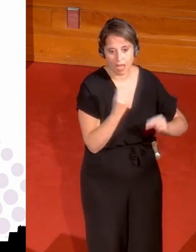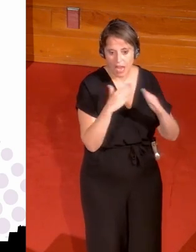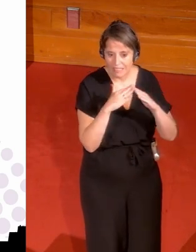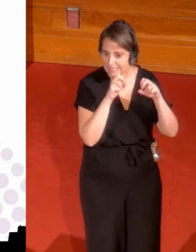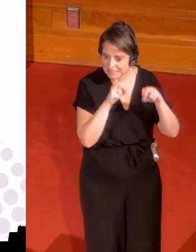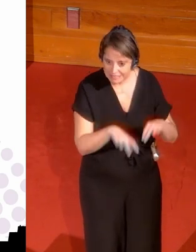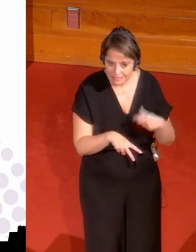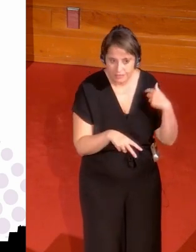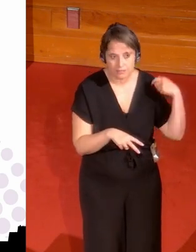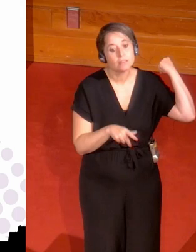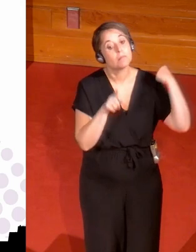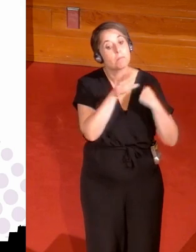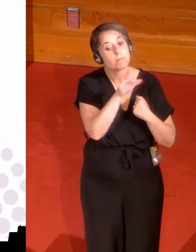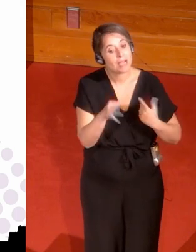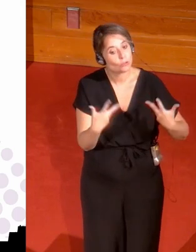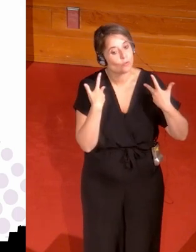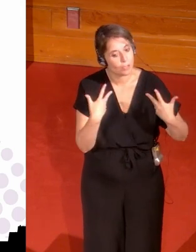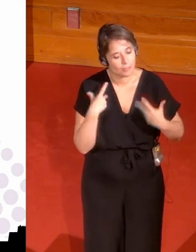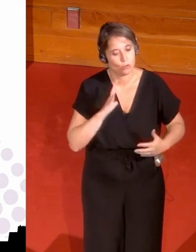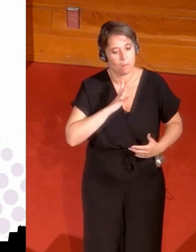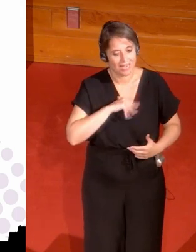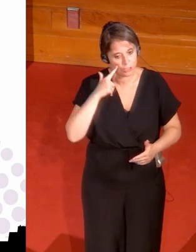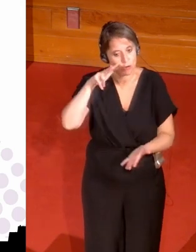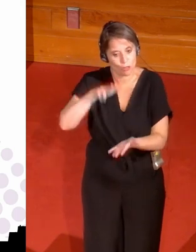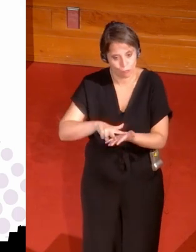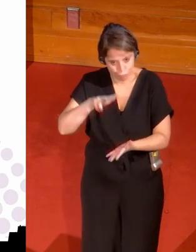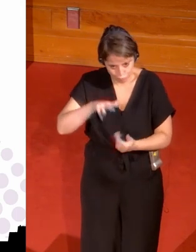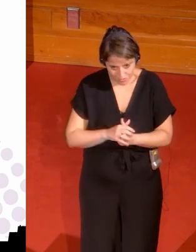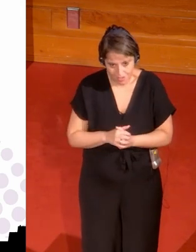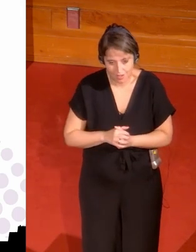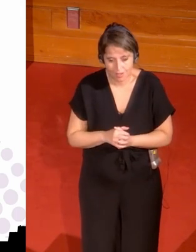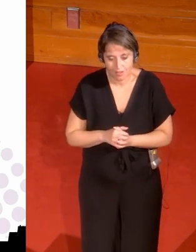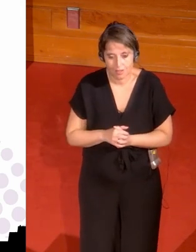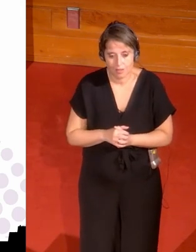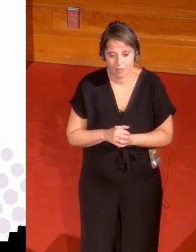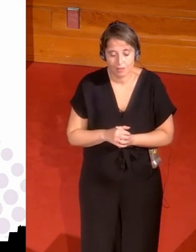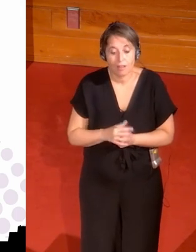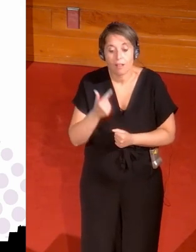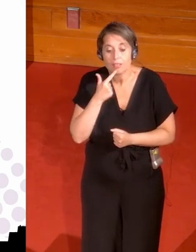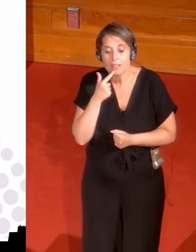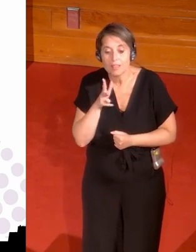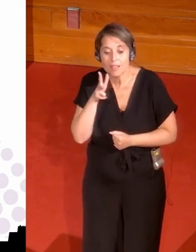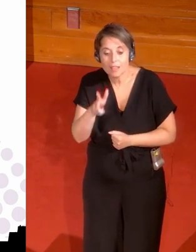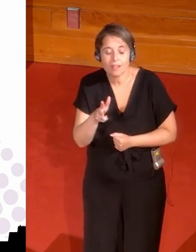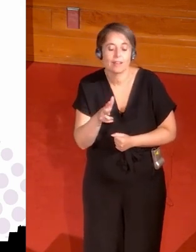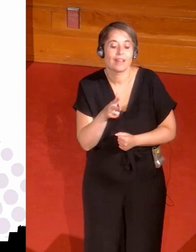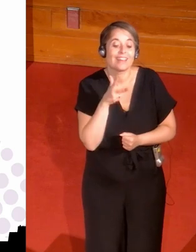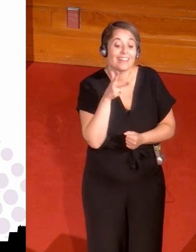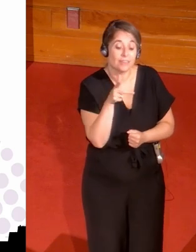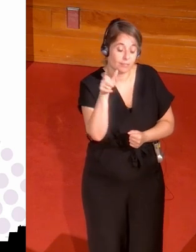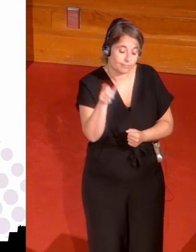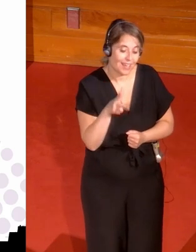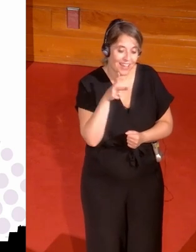vivienda y el sufrimiento de los palestinos y dijo que ella estaba a favor del derecho que defendía el